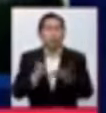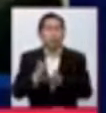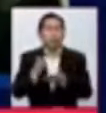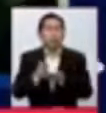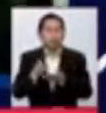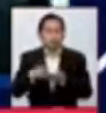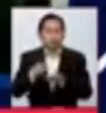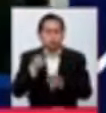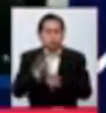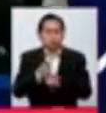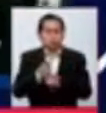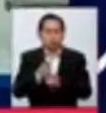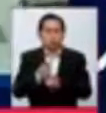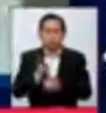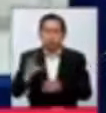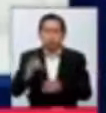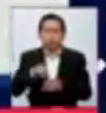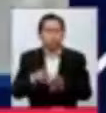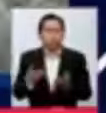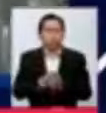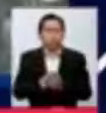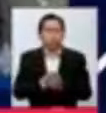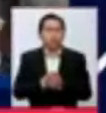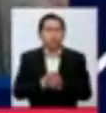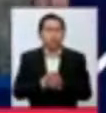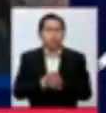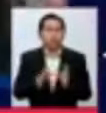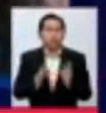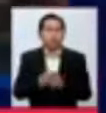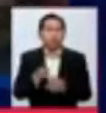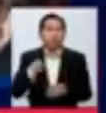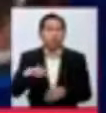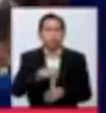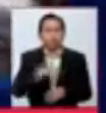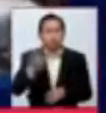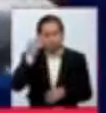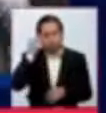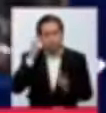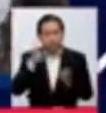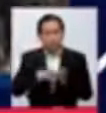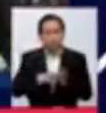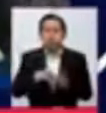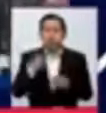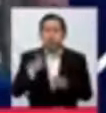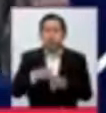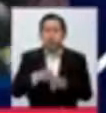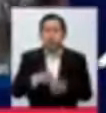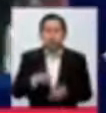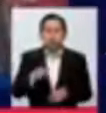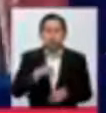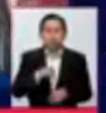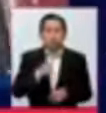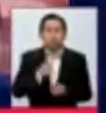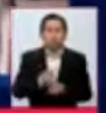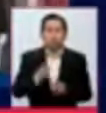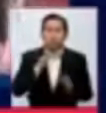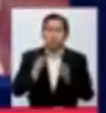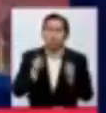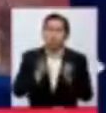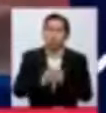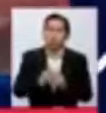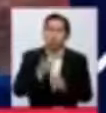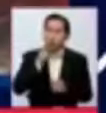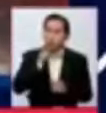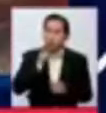estos derechos que son en sí mismos, ¿no? Ahora, entendemos también la situación muy compleja. Yo he tenido la oportunidad de hablar